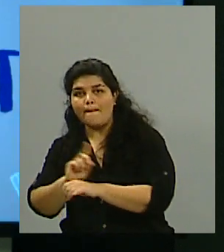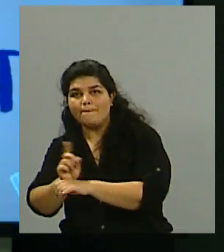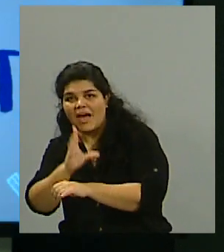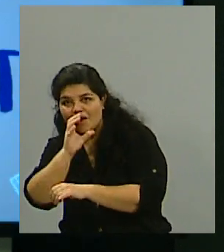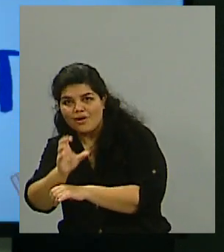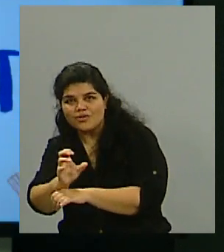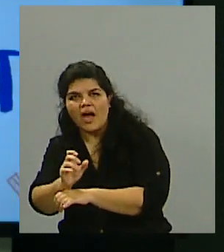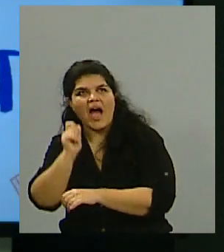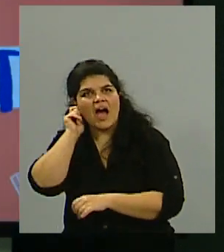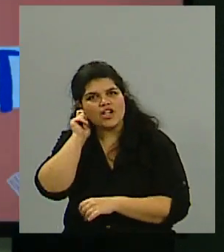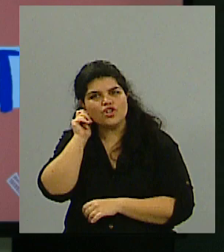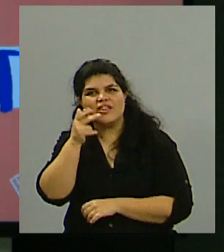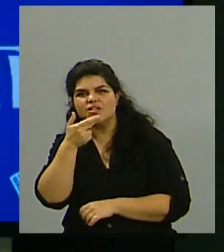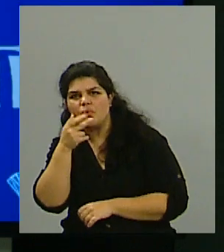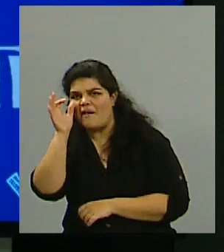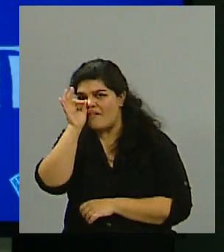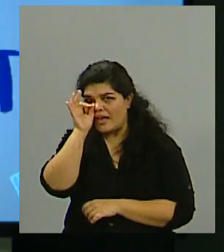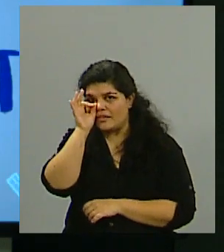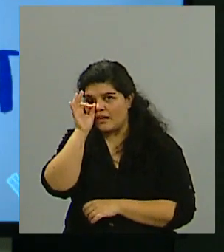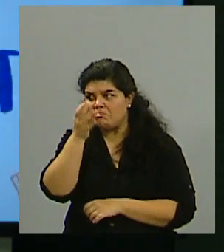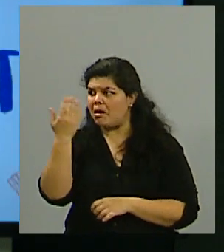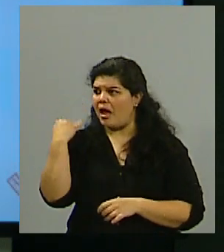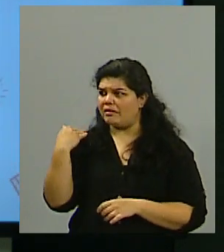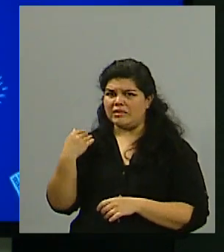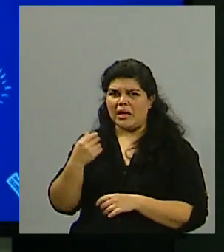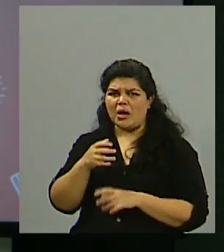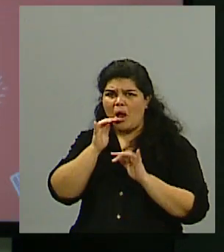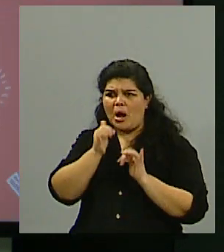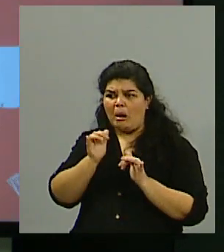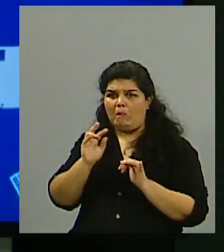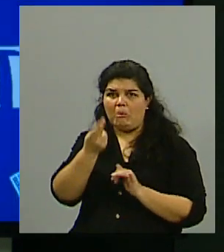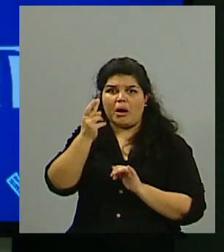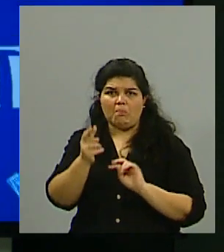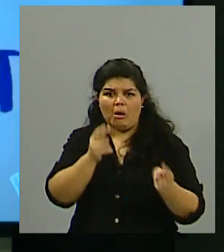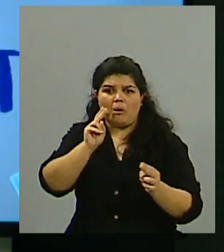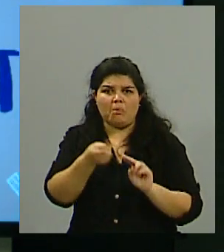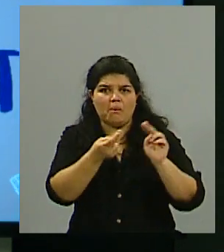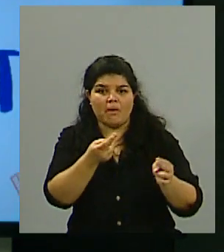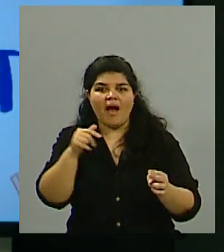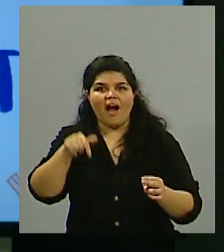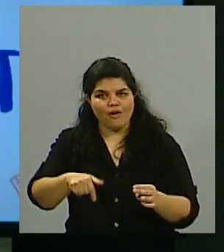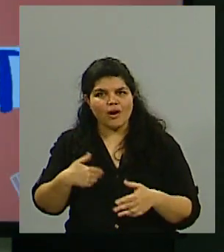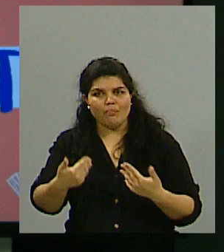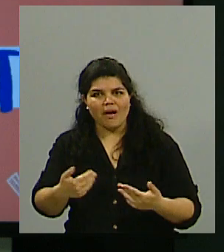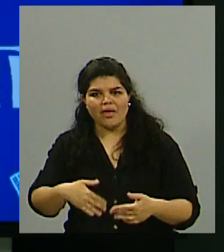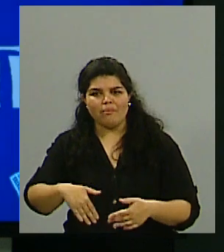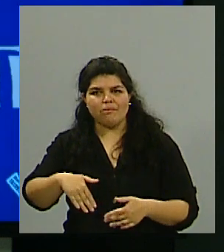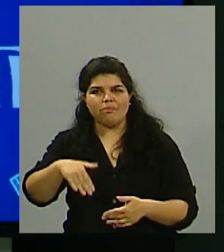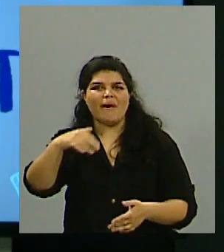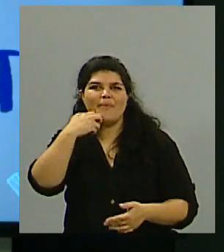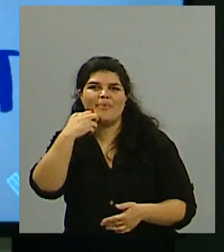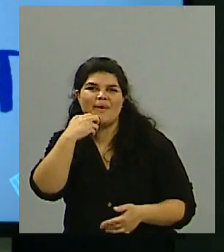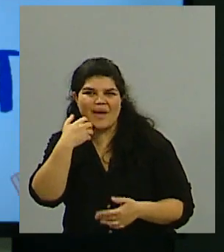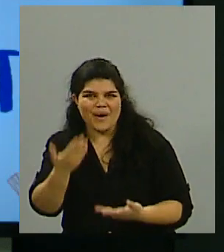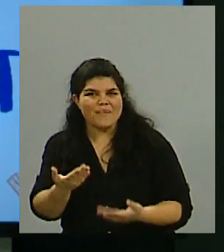era como imposible. Impensable, Bueno, y en realidad lo que buscamos los veterinarios es, primero que nada, de vuelta, que haya calidad de